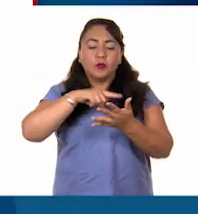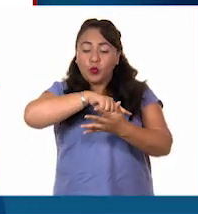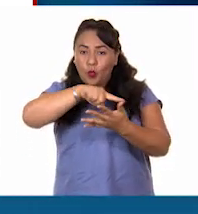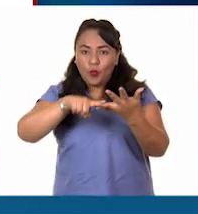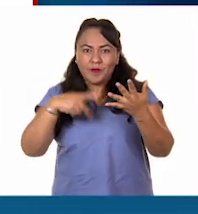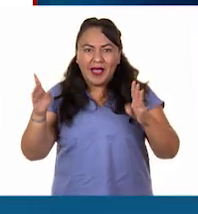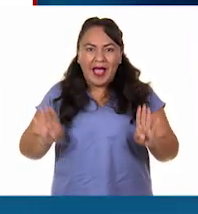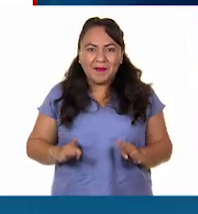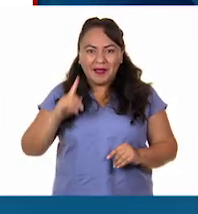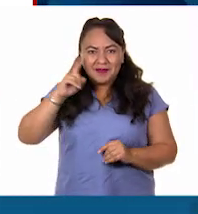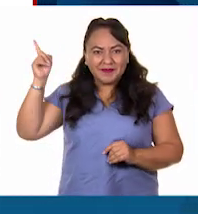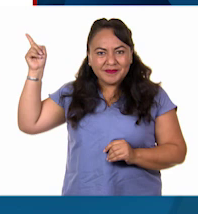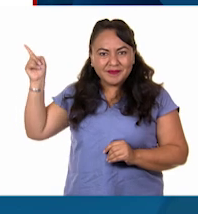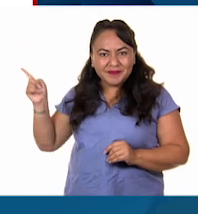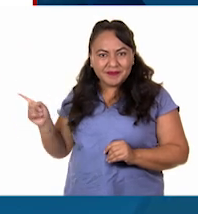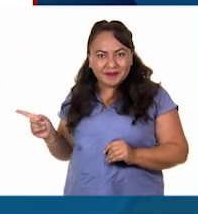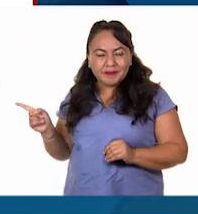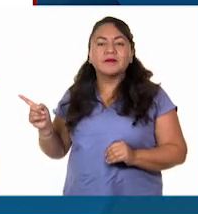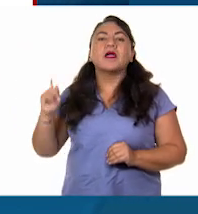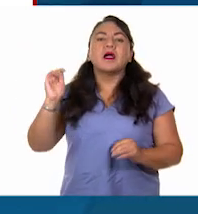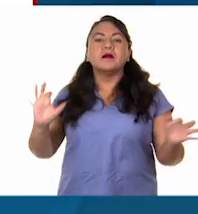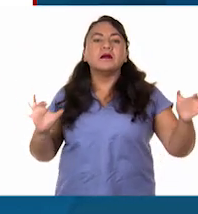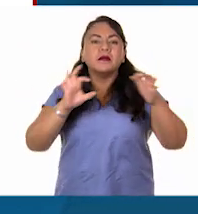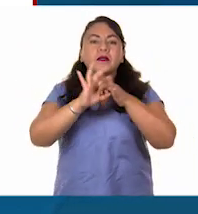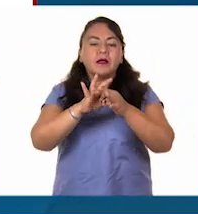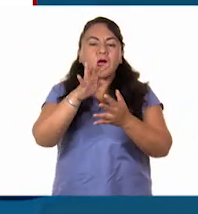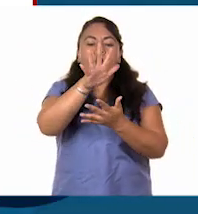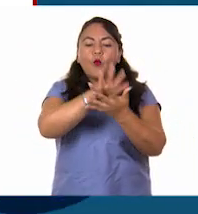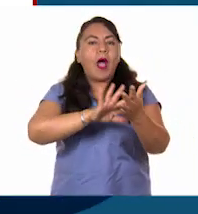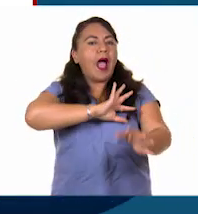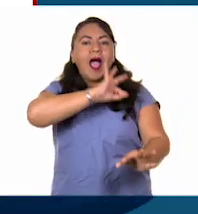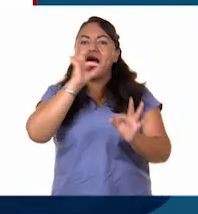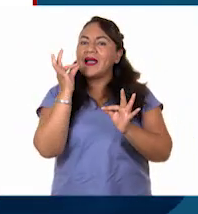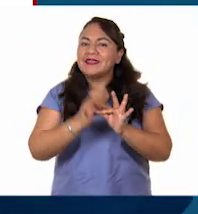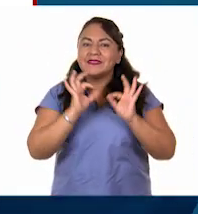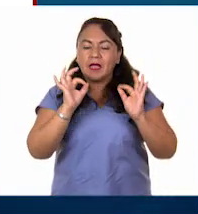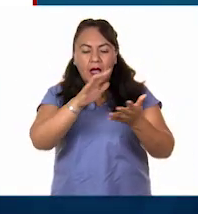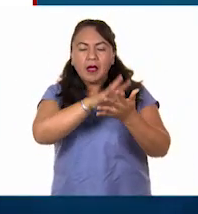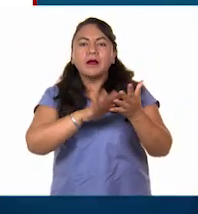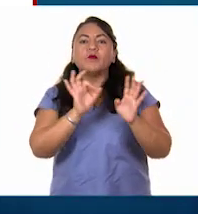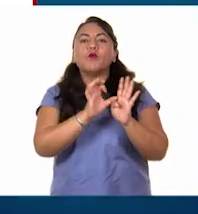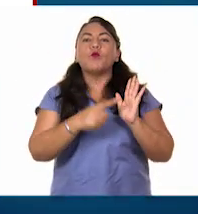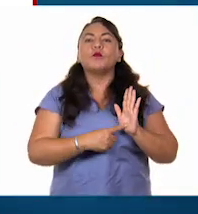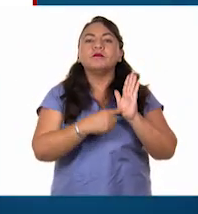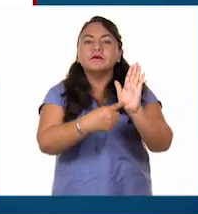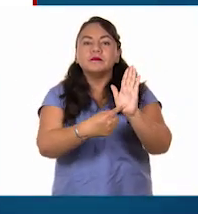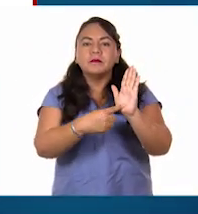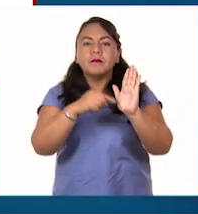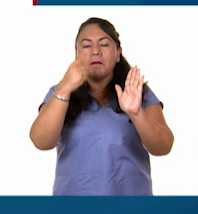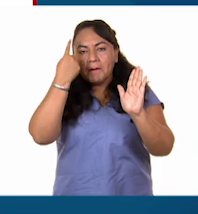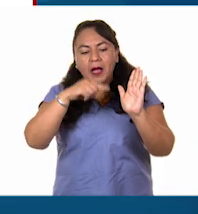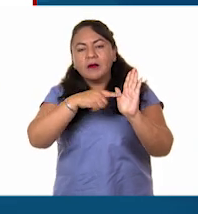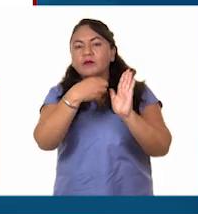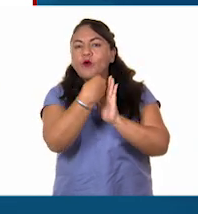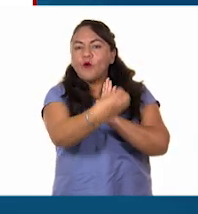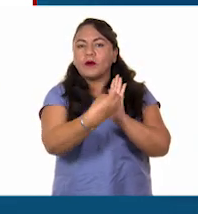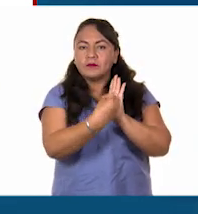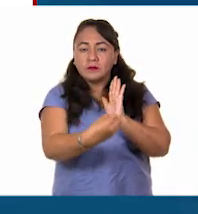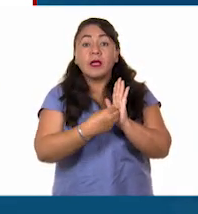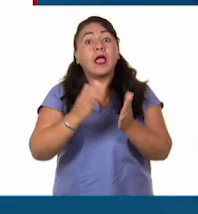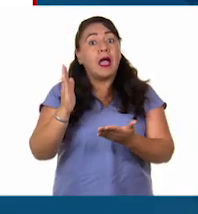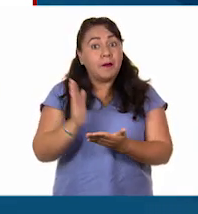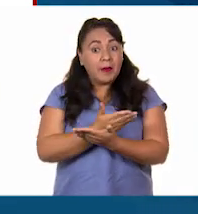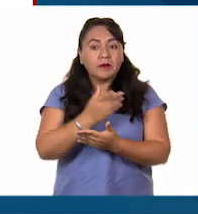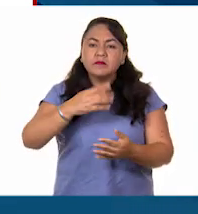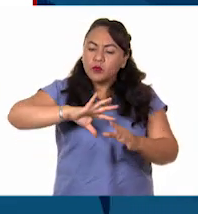estos aspectos están relacionados con la apariencia final del texto y con la forma en que lo organizamos. Además,